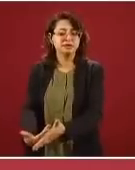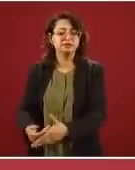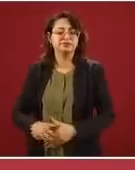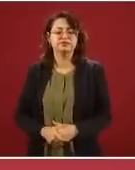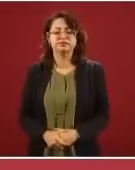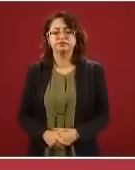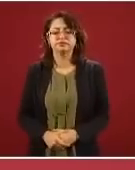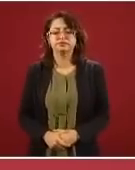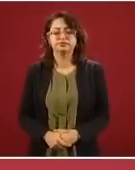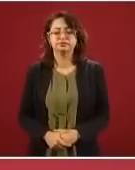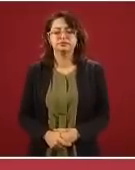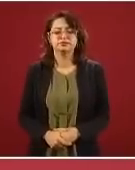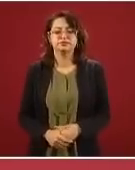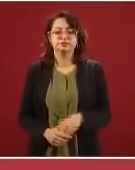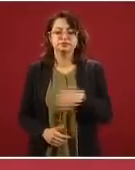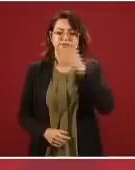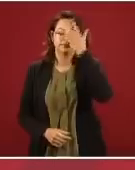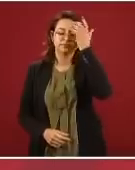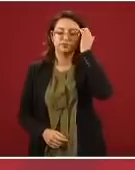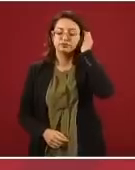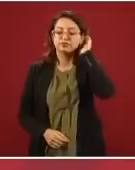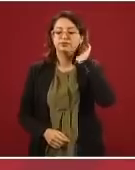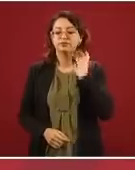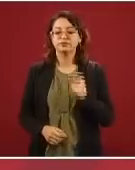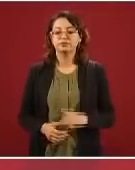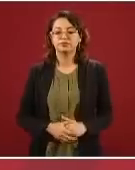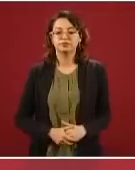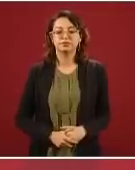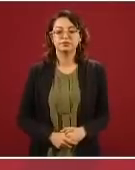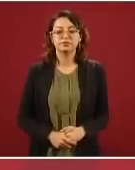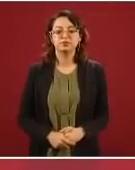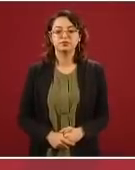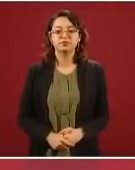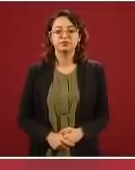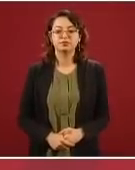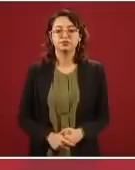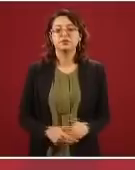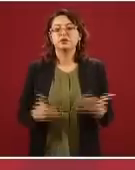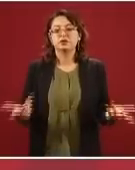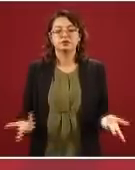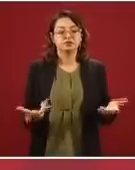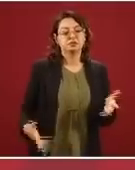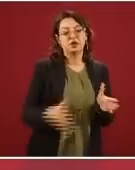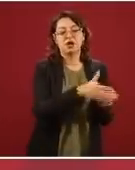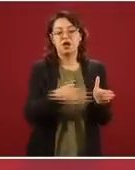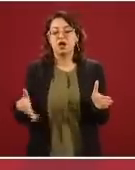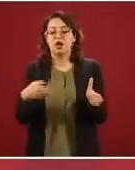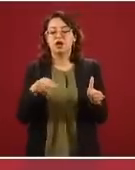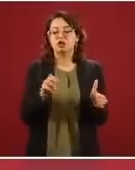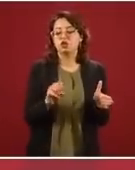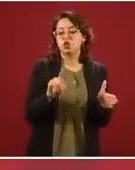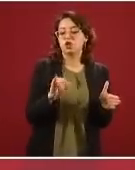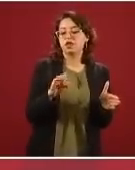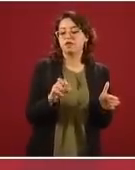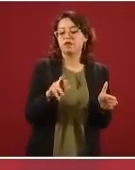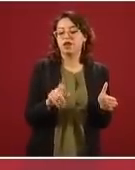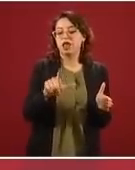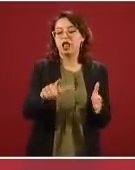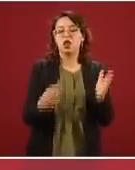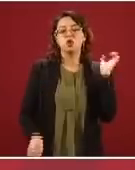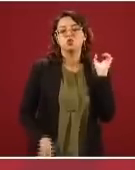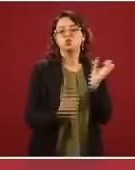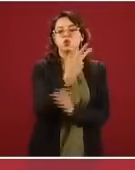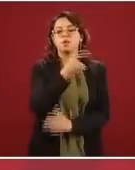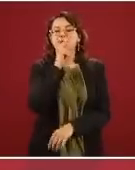No existíamos. Ahora me llama mucho la atención, ¿no? Porque en todo el periodo neoliberal inventaron nuevos términos